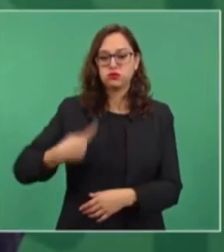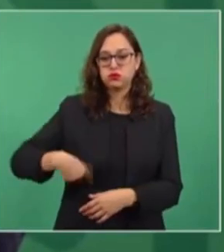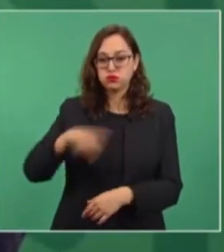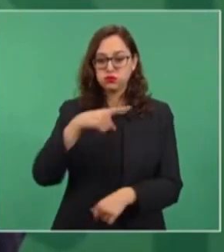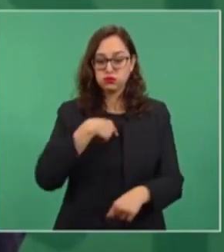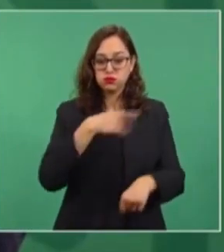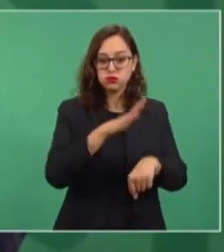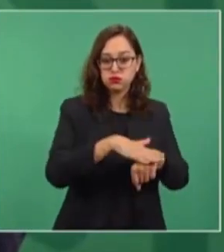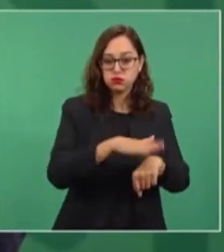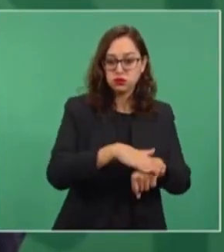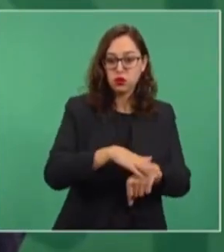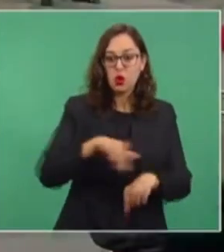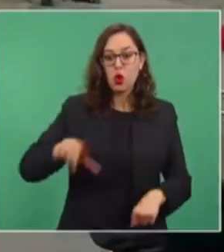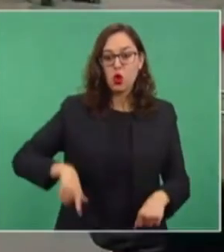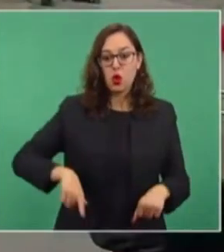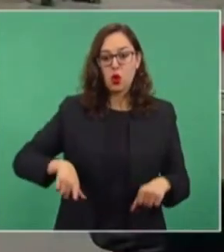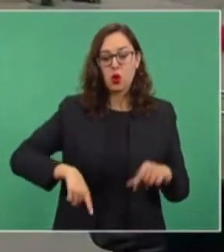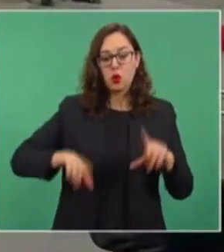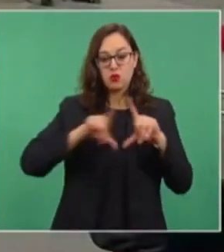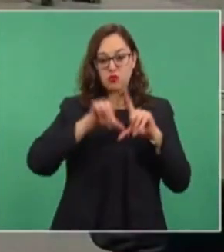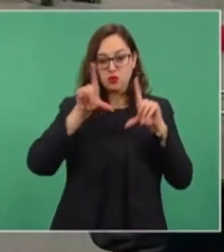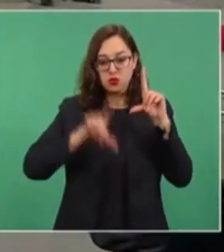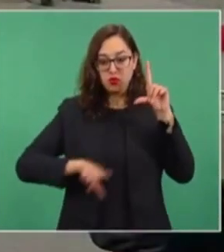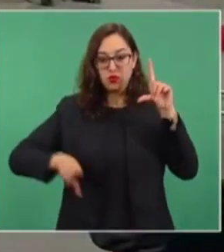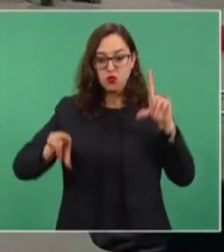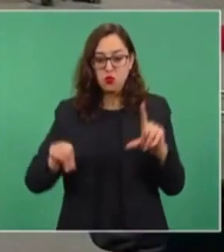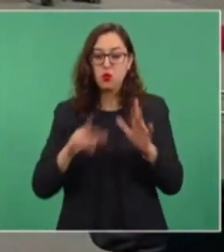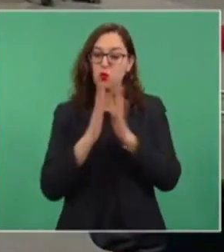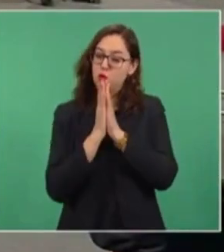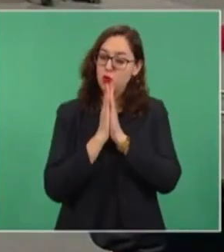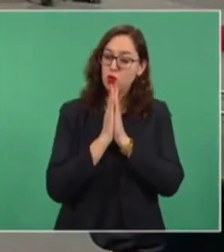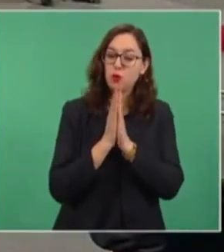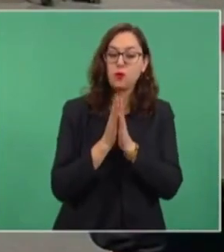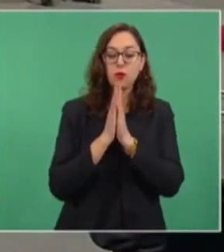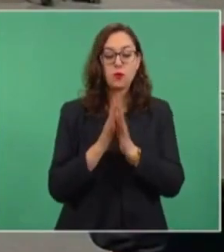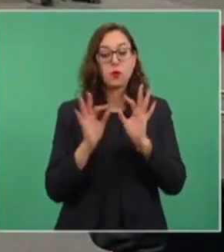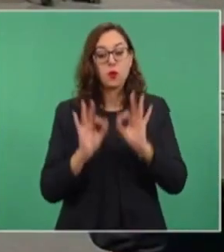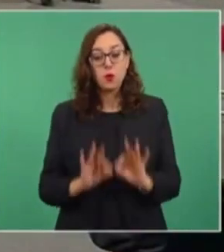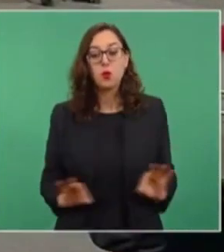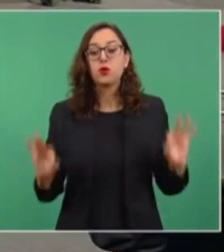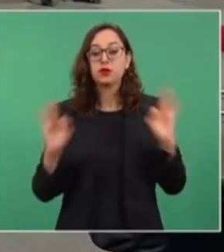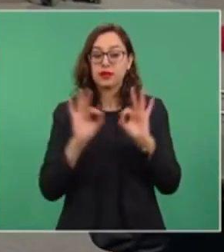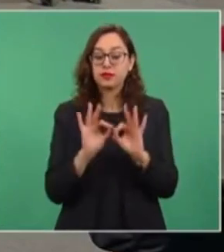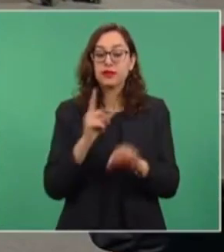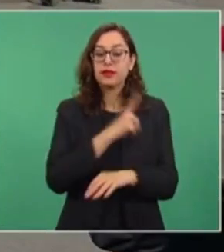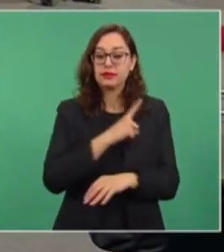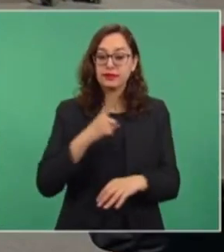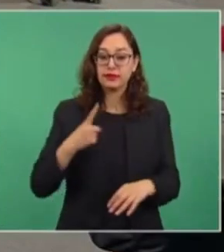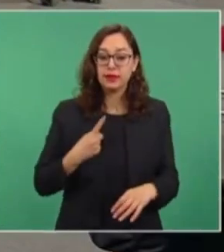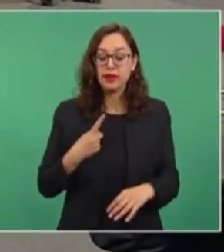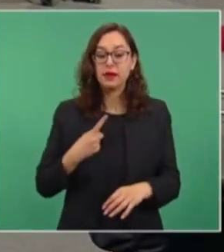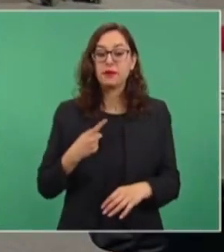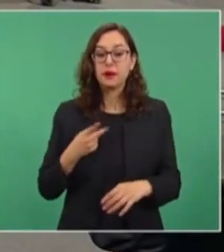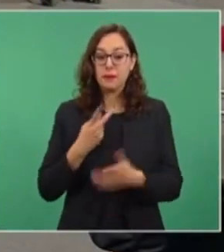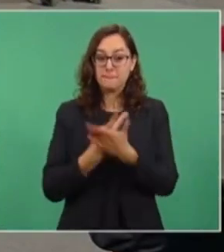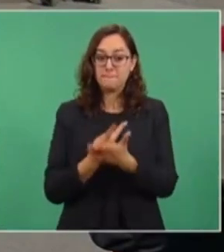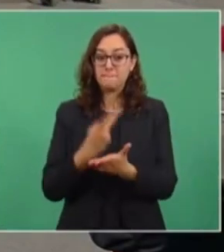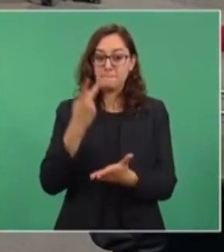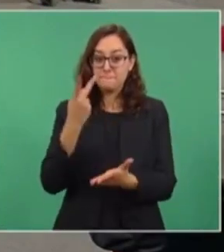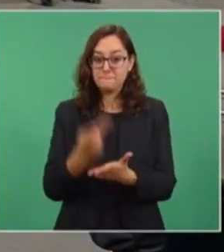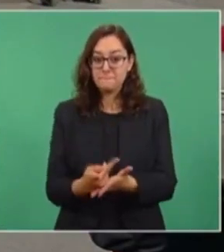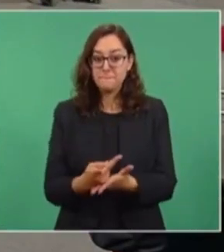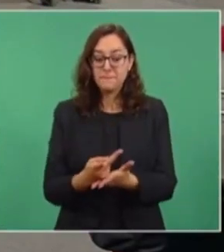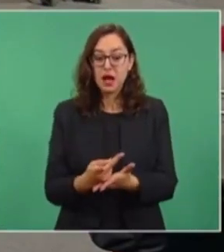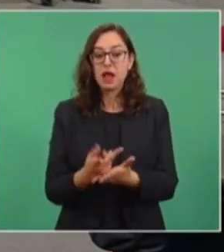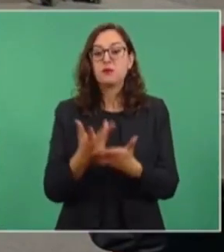respetuoso llamado al Gobierno de la República para separar de manera distintiva en el mencionado premio a